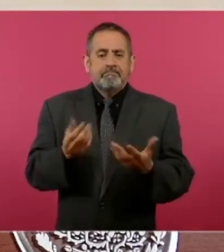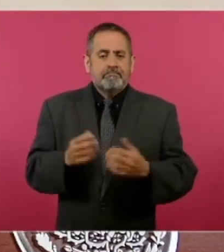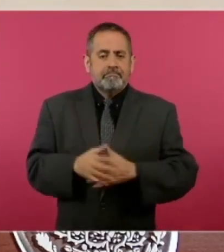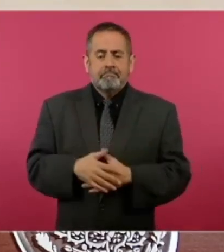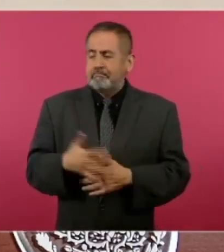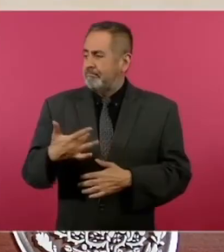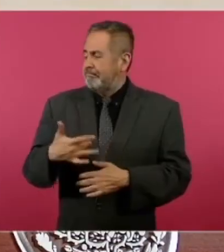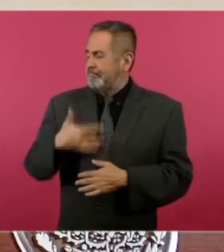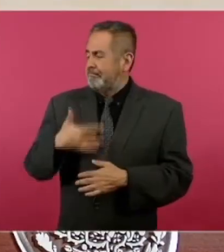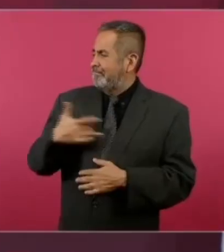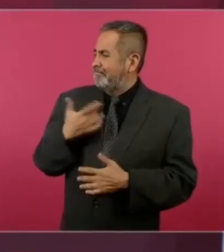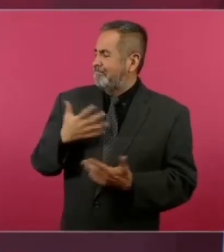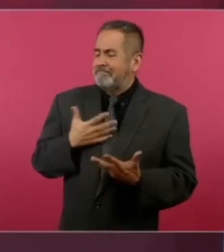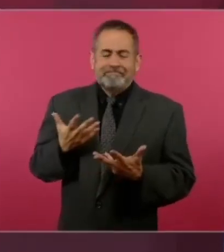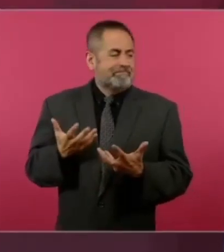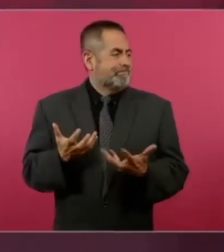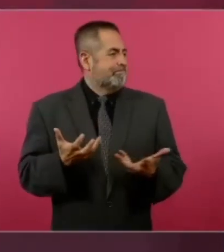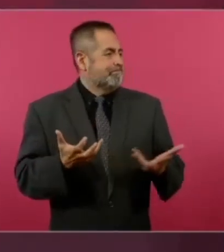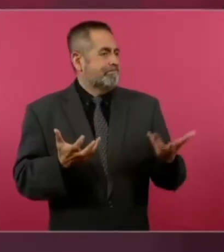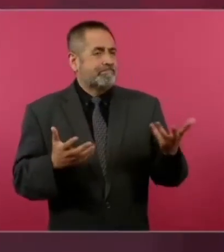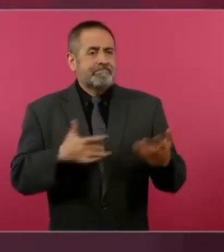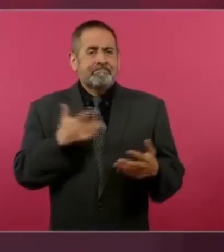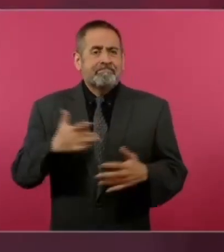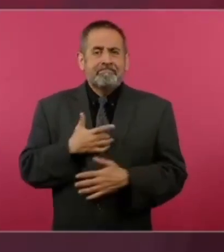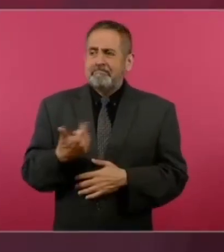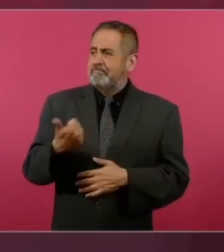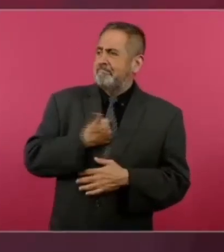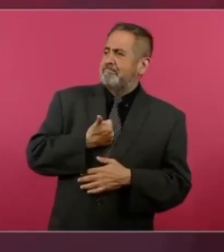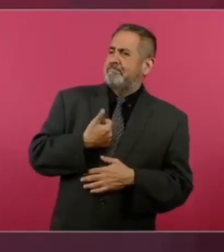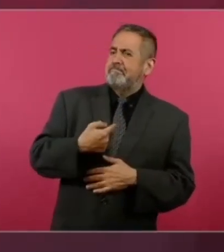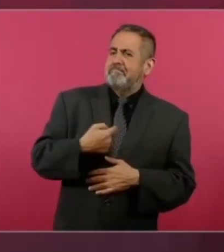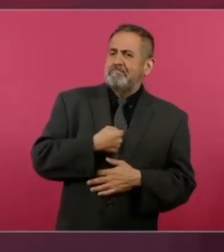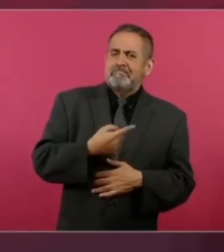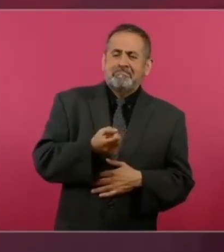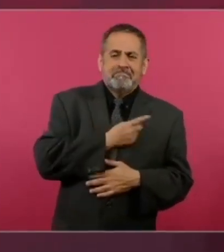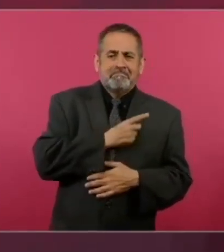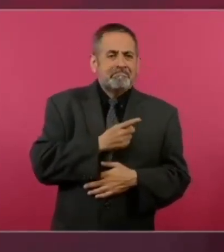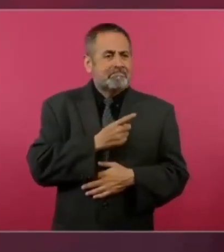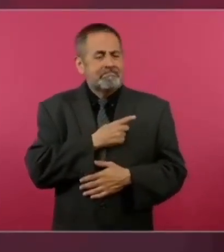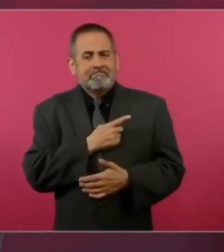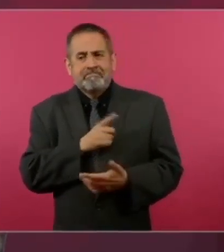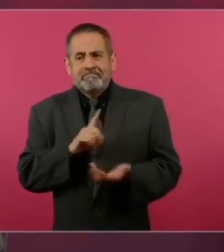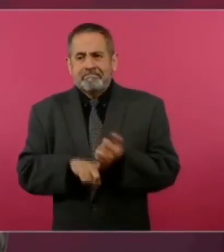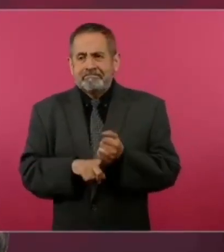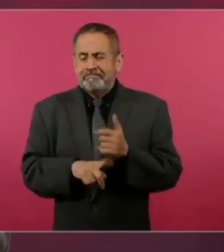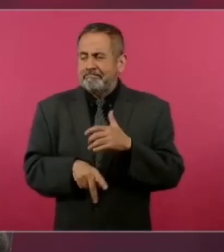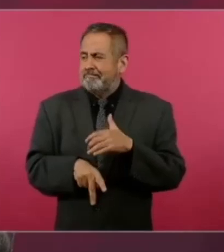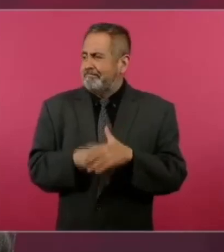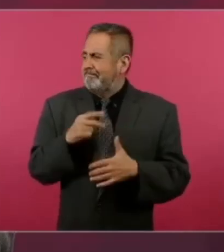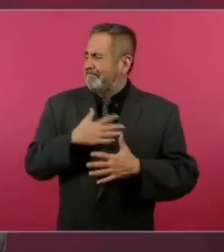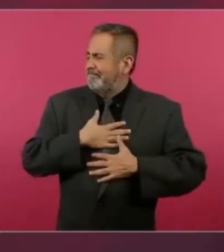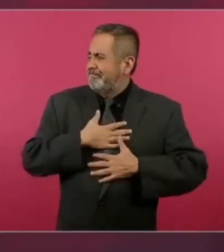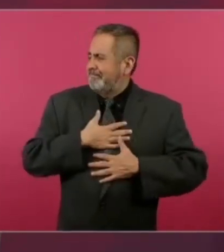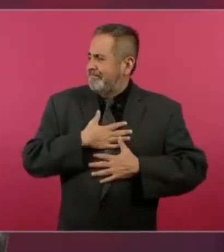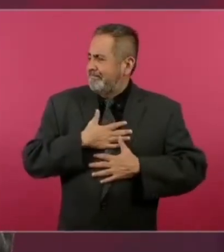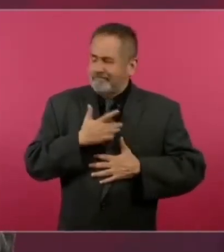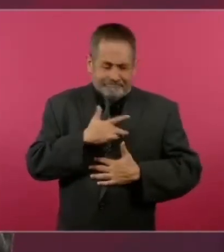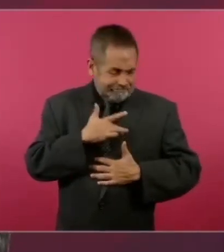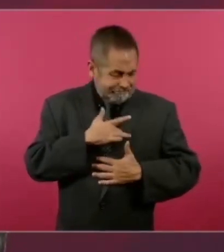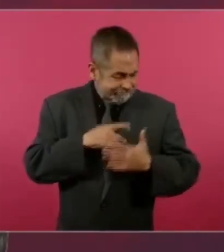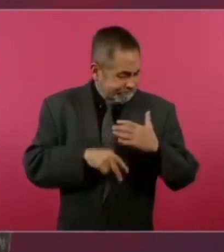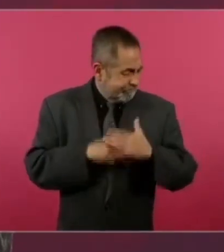se sienten solos, hay un vacío, no